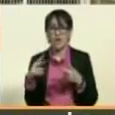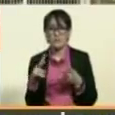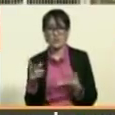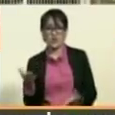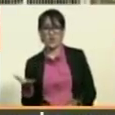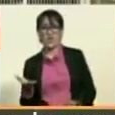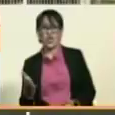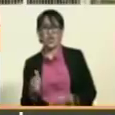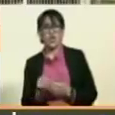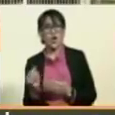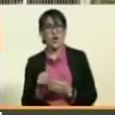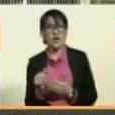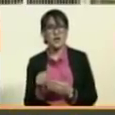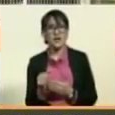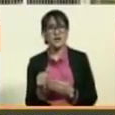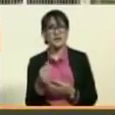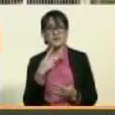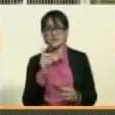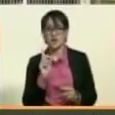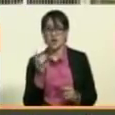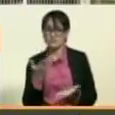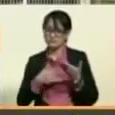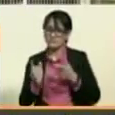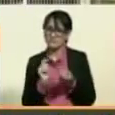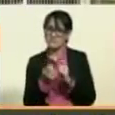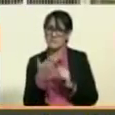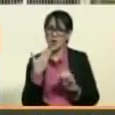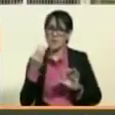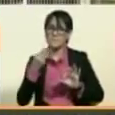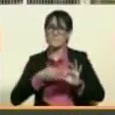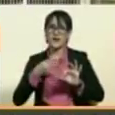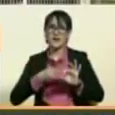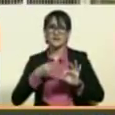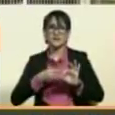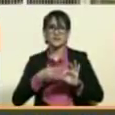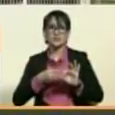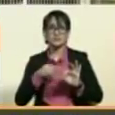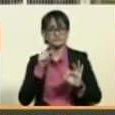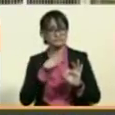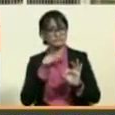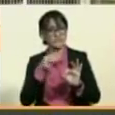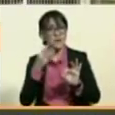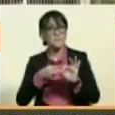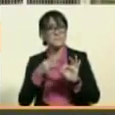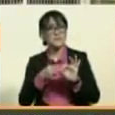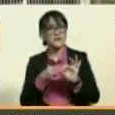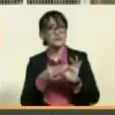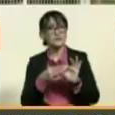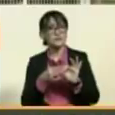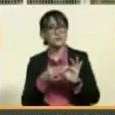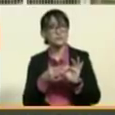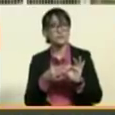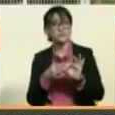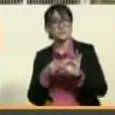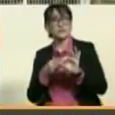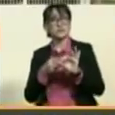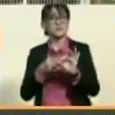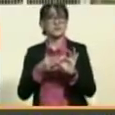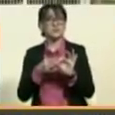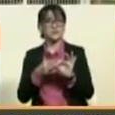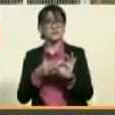dolarización, yo digo petro, petro, petro. El petro es una divisa, una